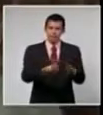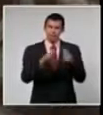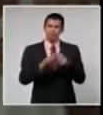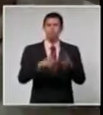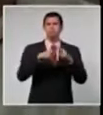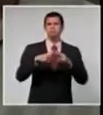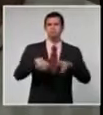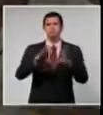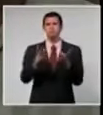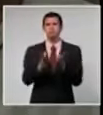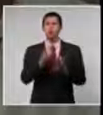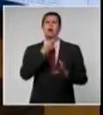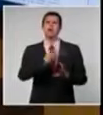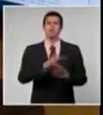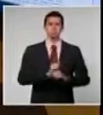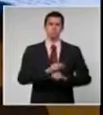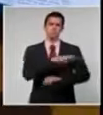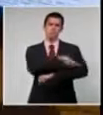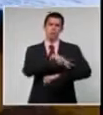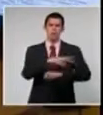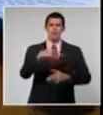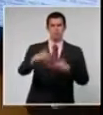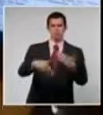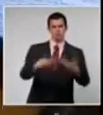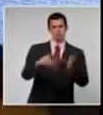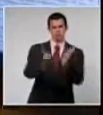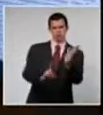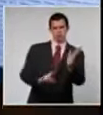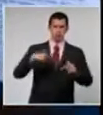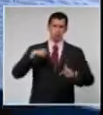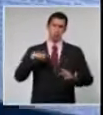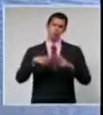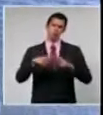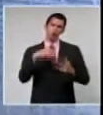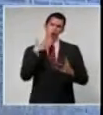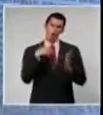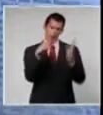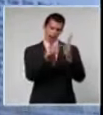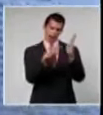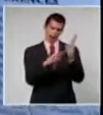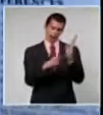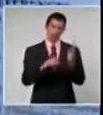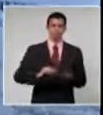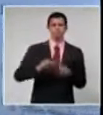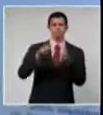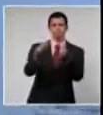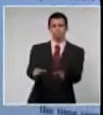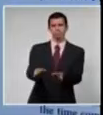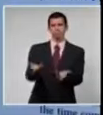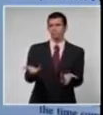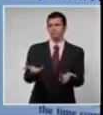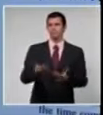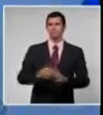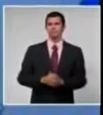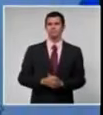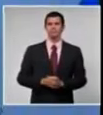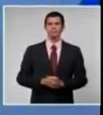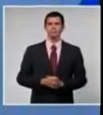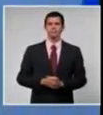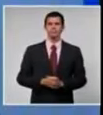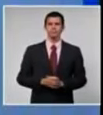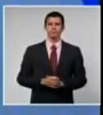demanda y oferta de energía a nivel mundial. Es muestra del elevado prestigio del claustro de la primera universidad creada por la Revolución, esta vez desde una justa donde